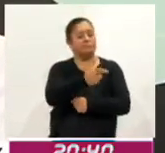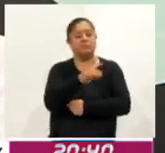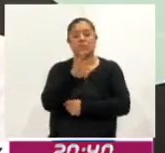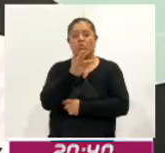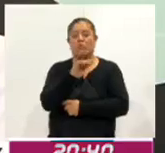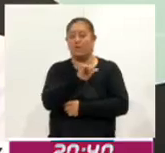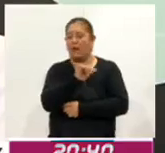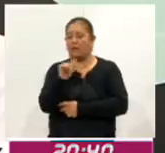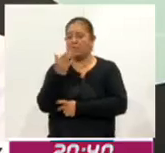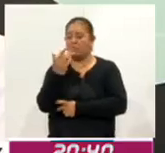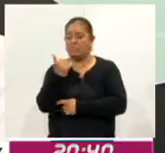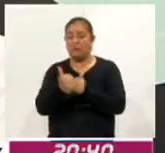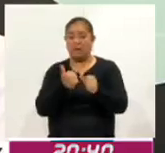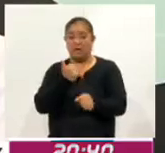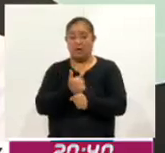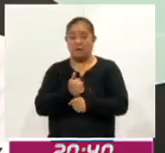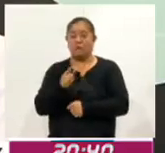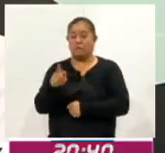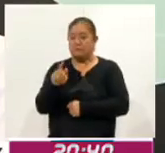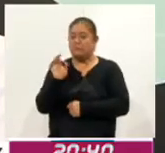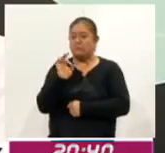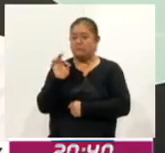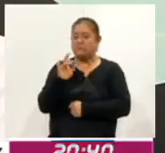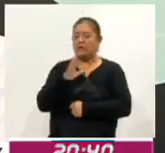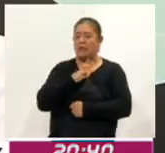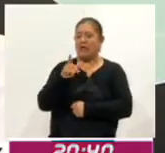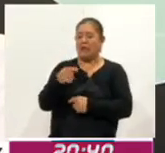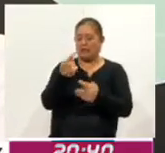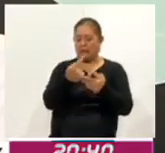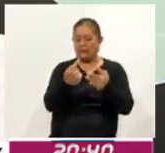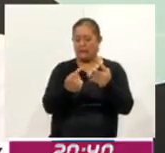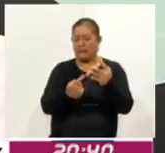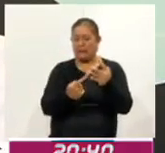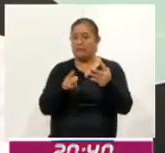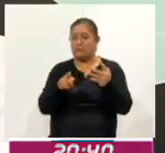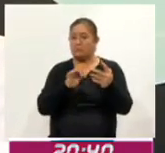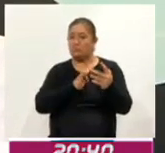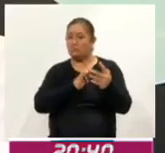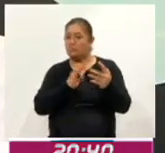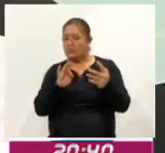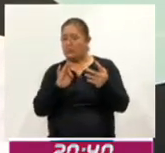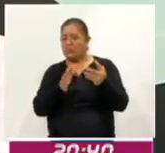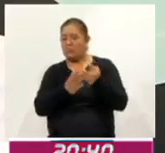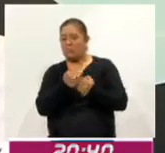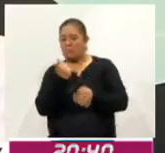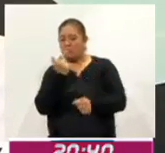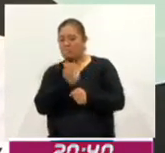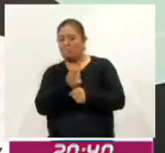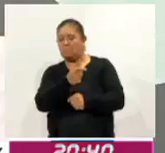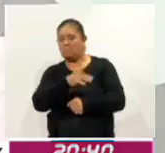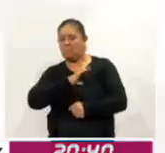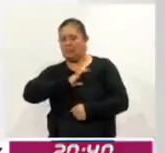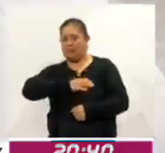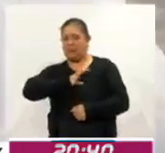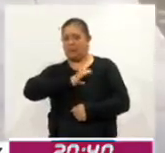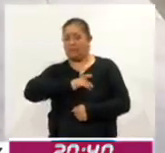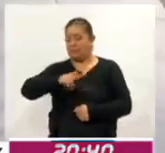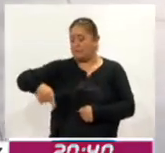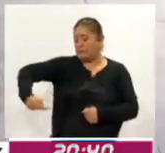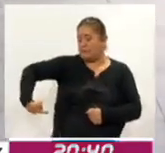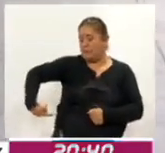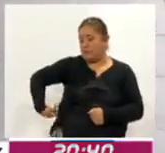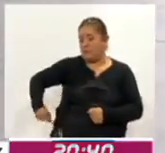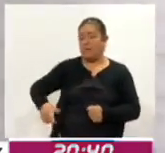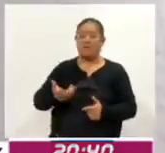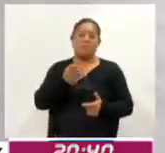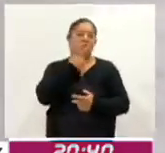o los 50 años y que presentan estos factores de riesgo, bueno, ya nos hemos encontrado con casos de cáncer renal. Adicciones como